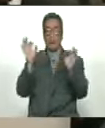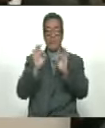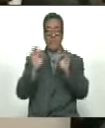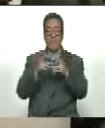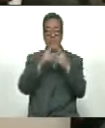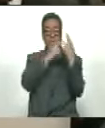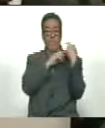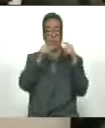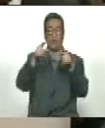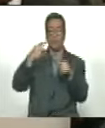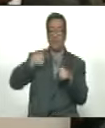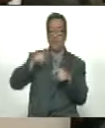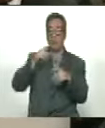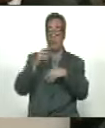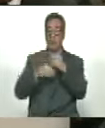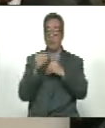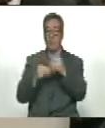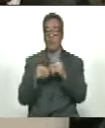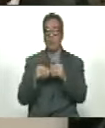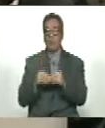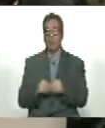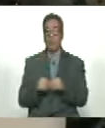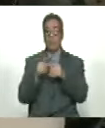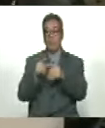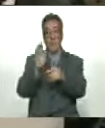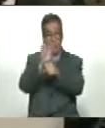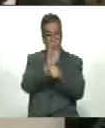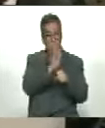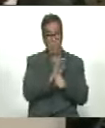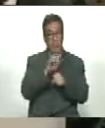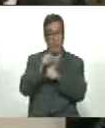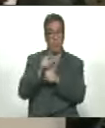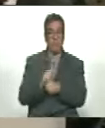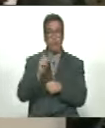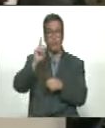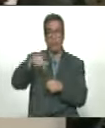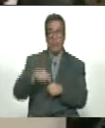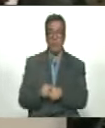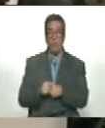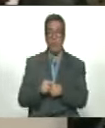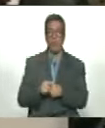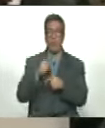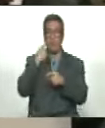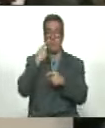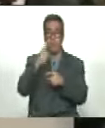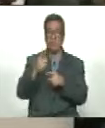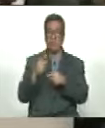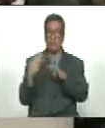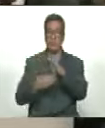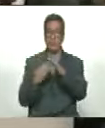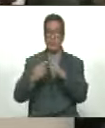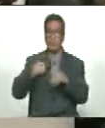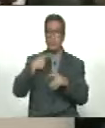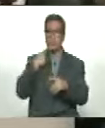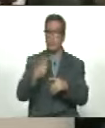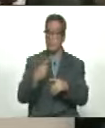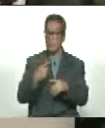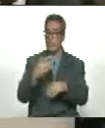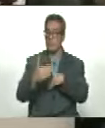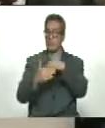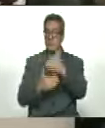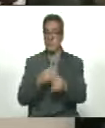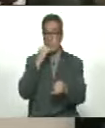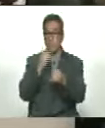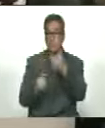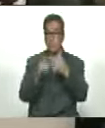irresponsabilidad. Tenemos que ser lo suficientemente cuidadosos y también lo suficientemente audaces, como lo hemos sido en